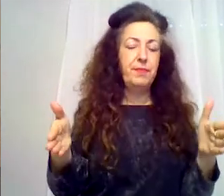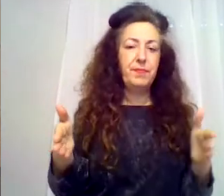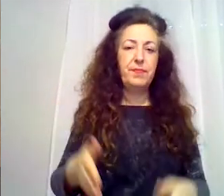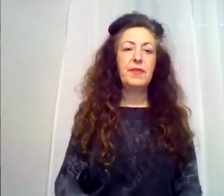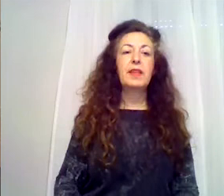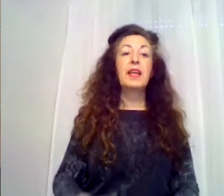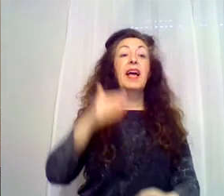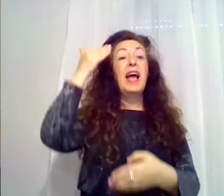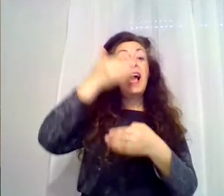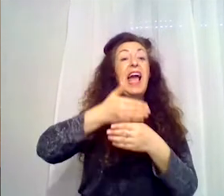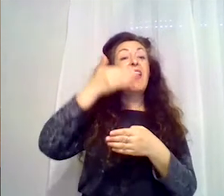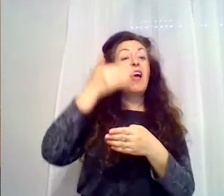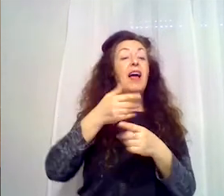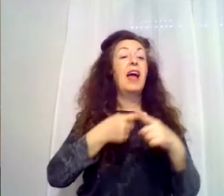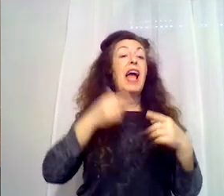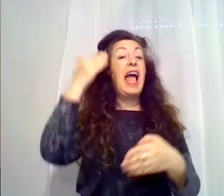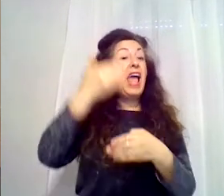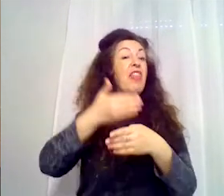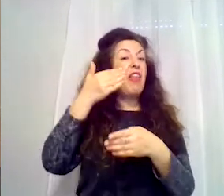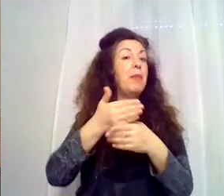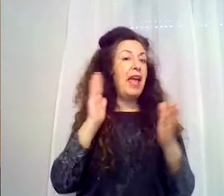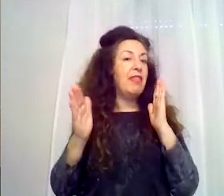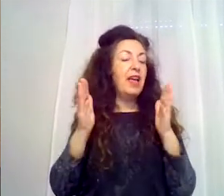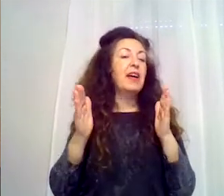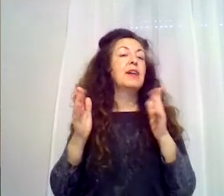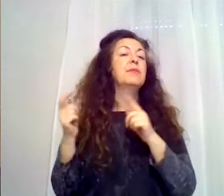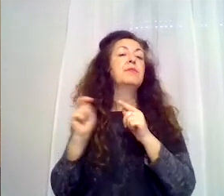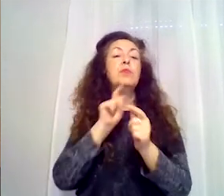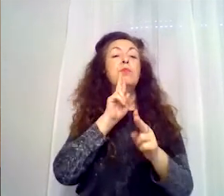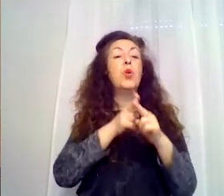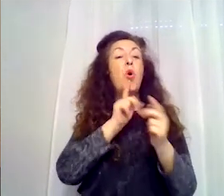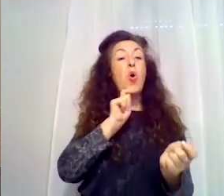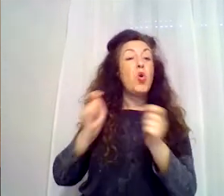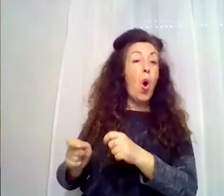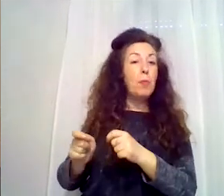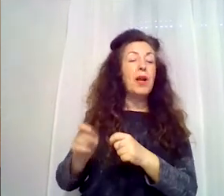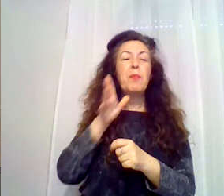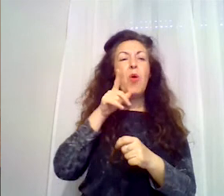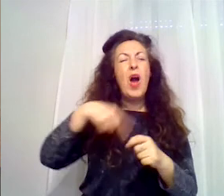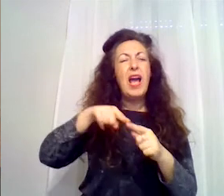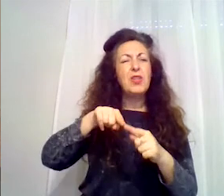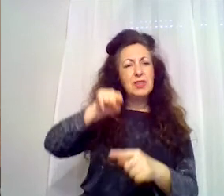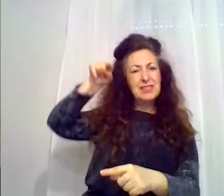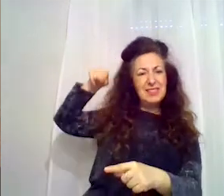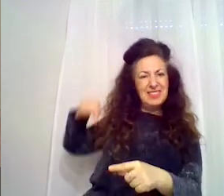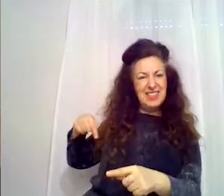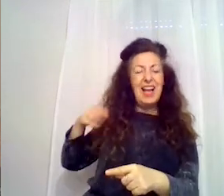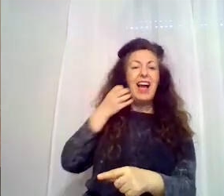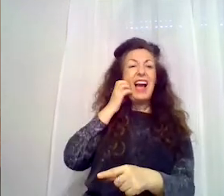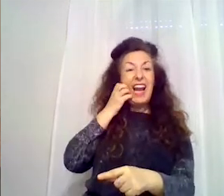sino que se eleva la realidad. Se elevan las tragedias, en Shakespeare, se